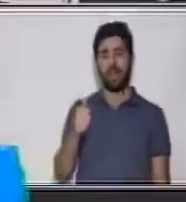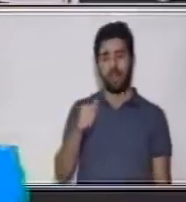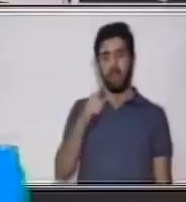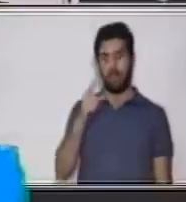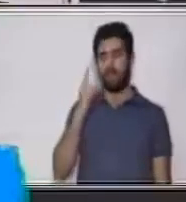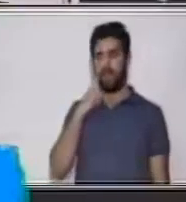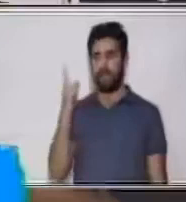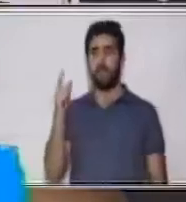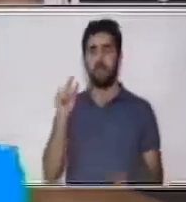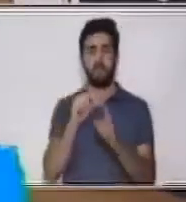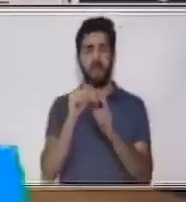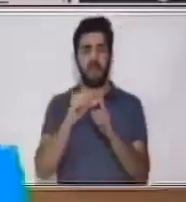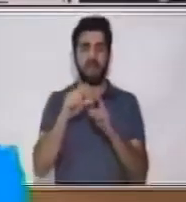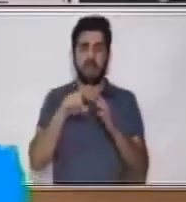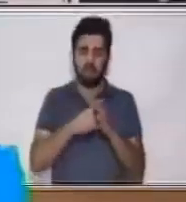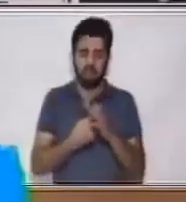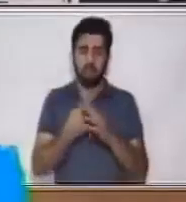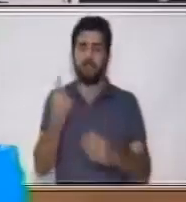o primitiva?